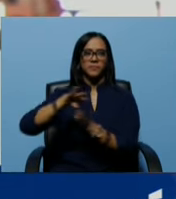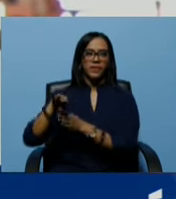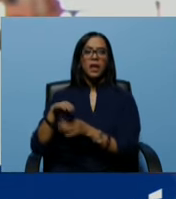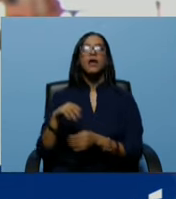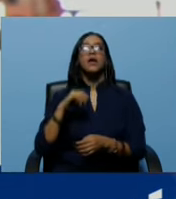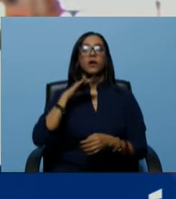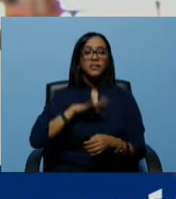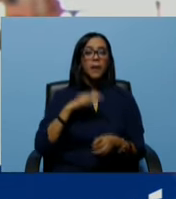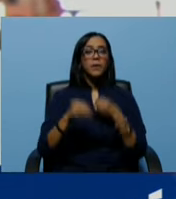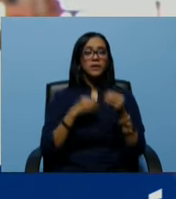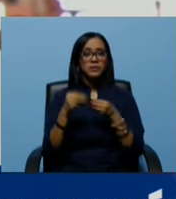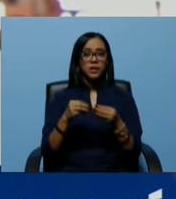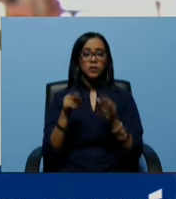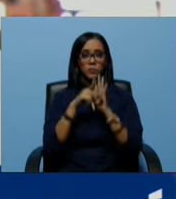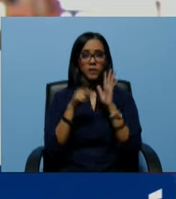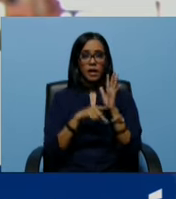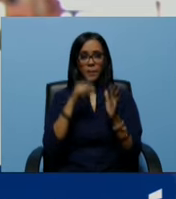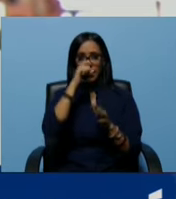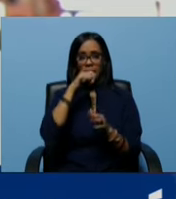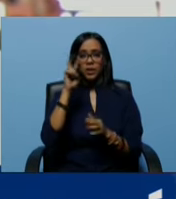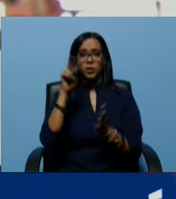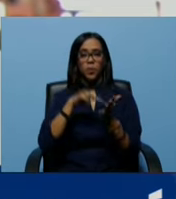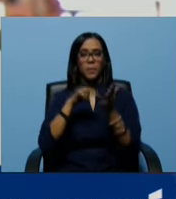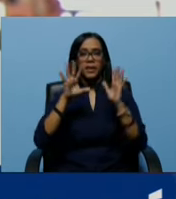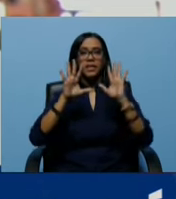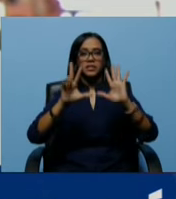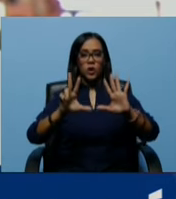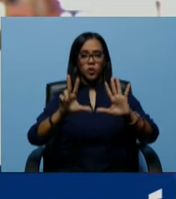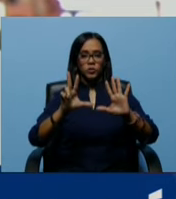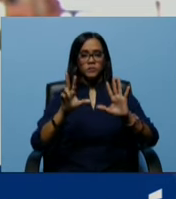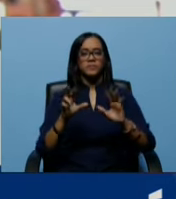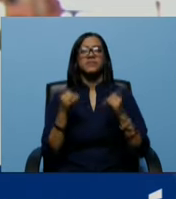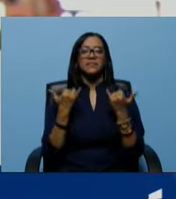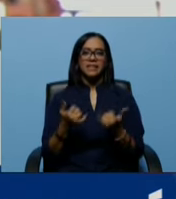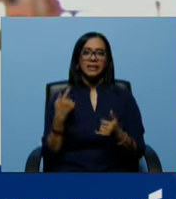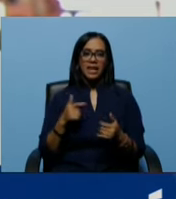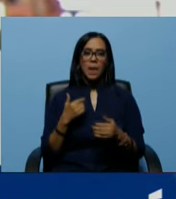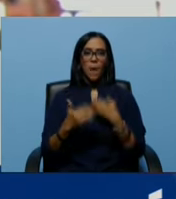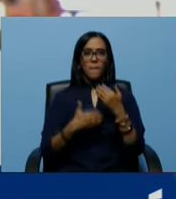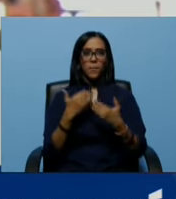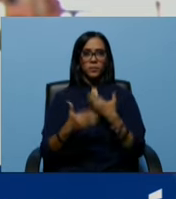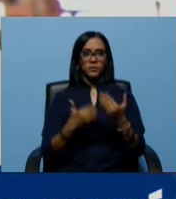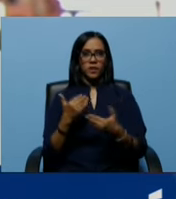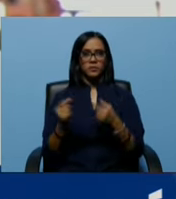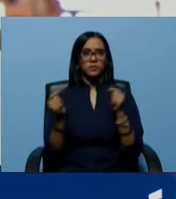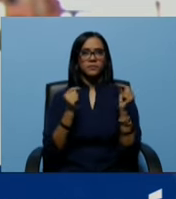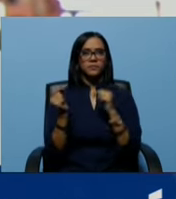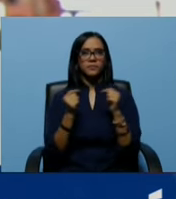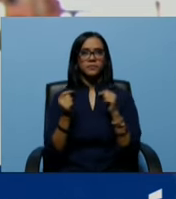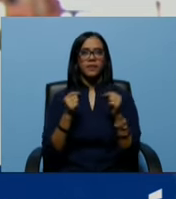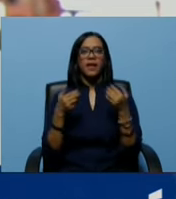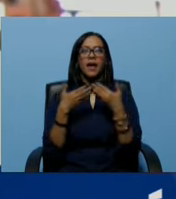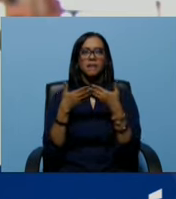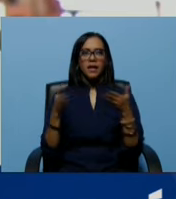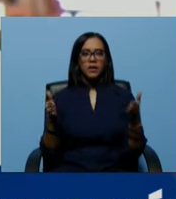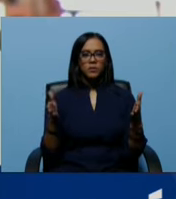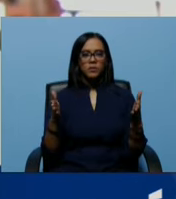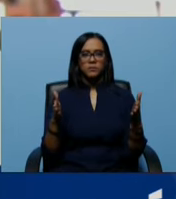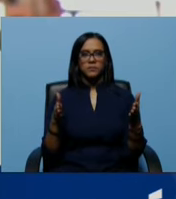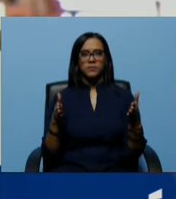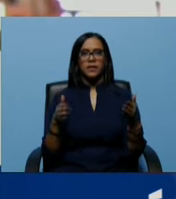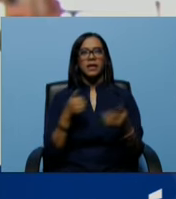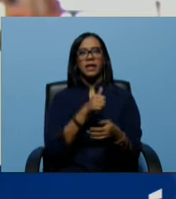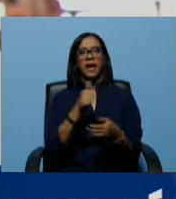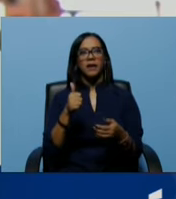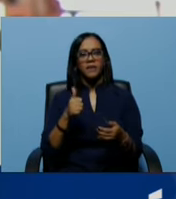en el año 2018, ya teníamos un proceso de diálogo abierto, cada